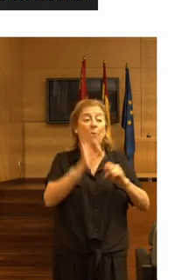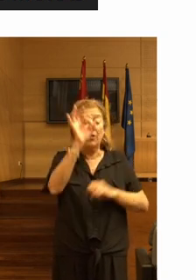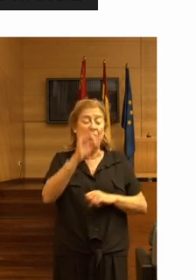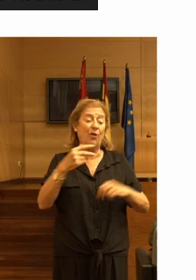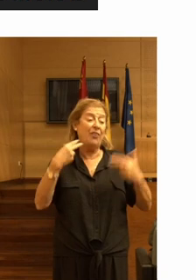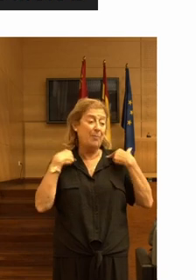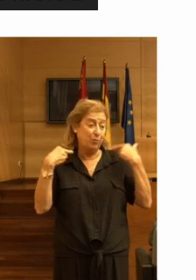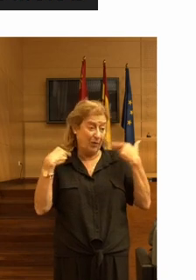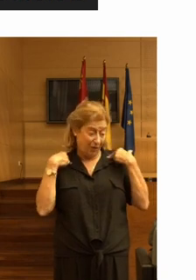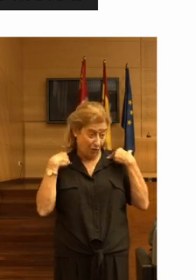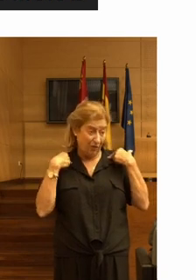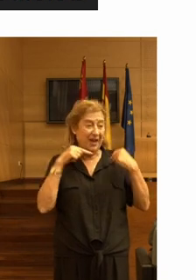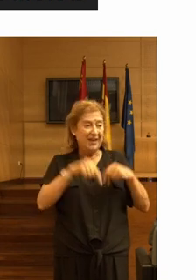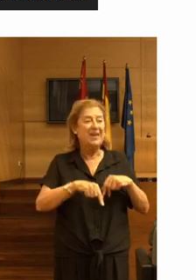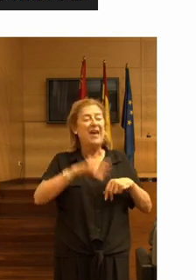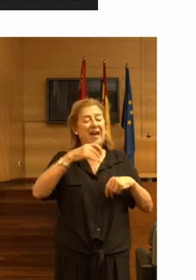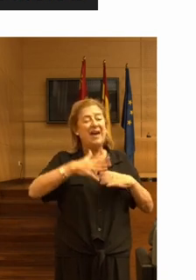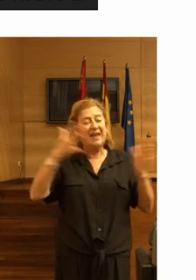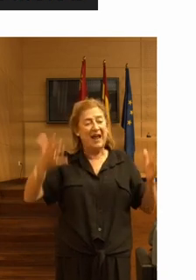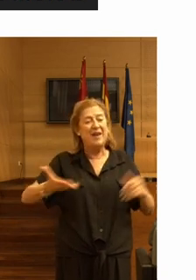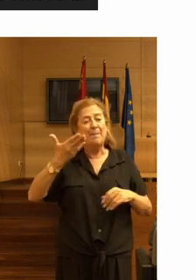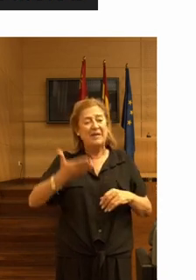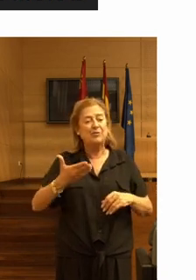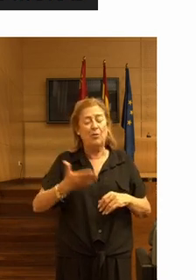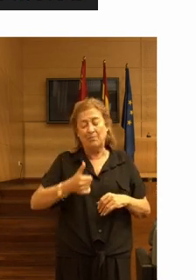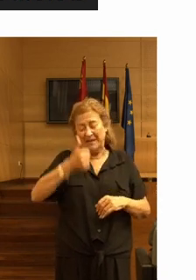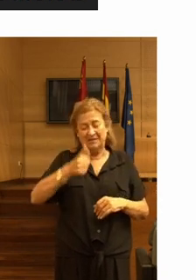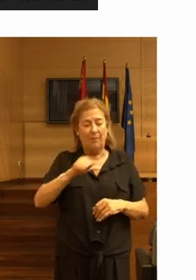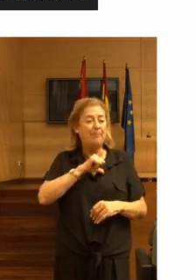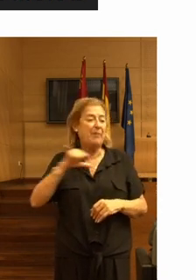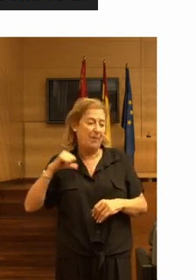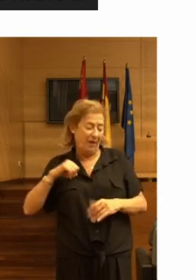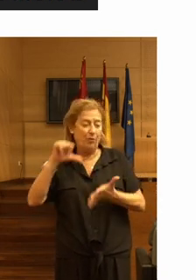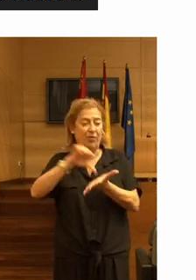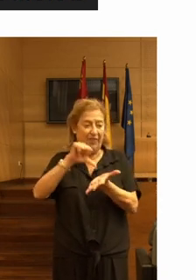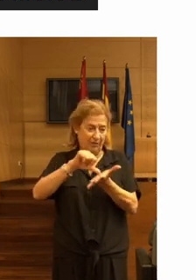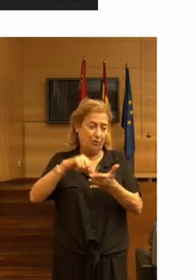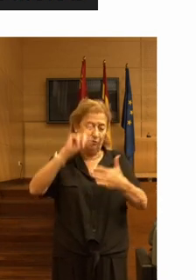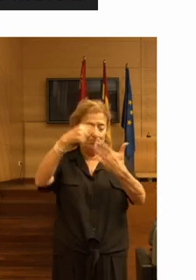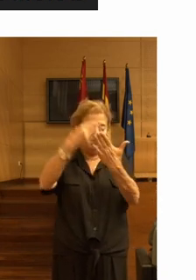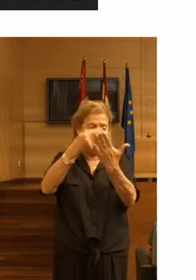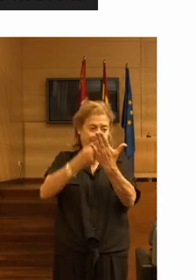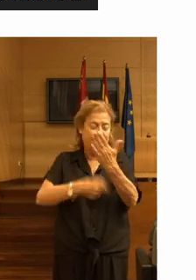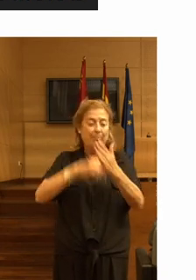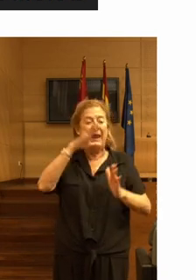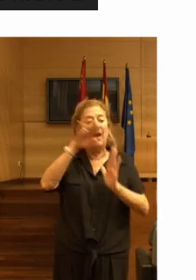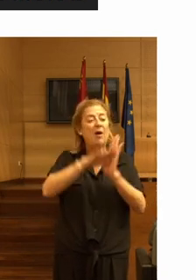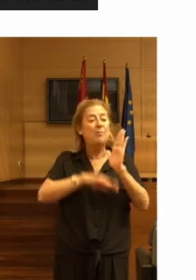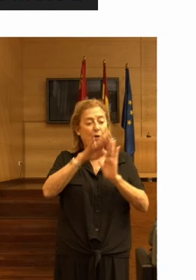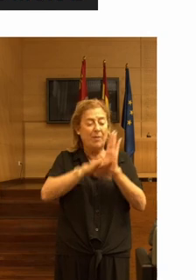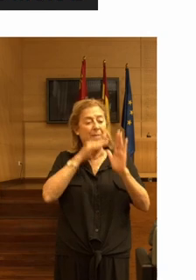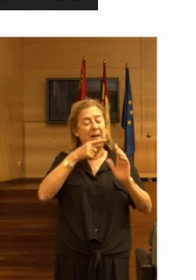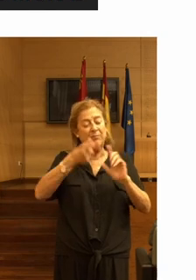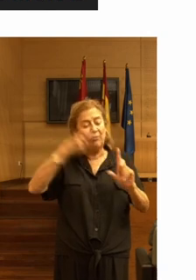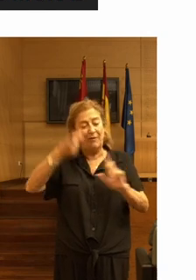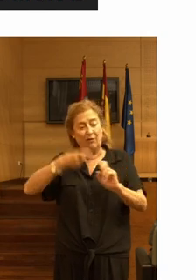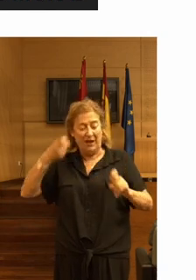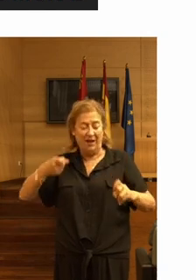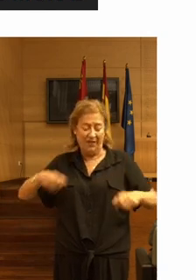diputación, pero aquí de nuevo gran peso del sector privado en los centros que se han apuntado al programa de la eliminación de